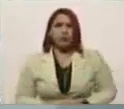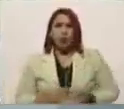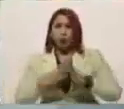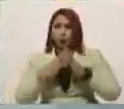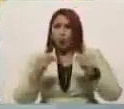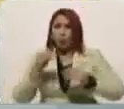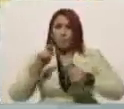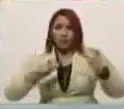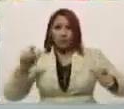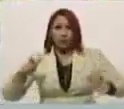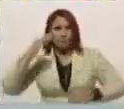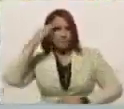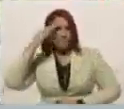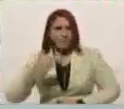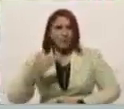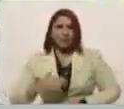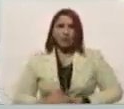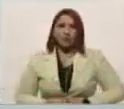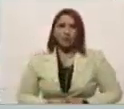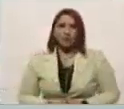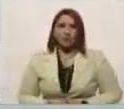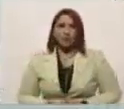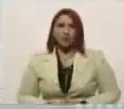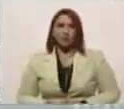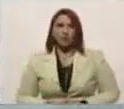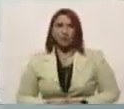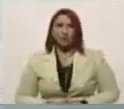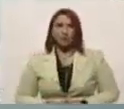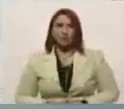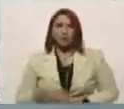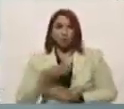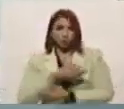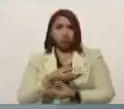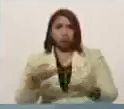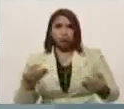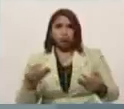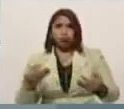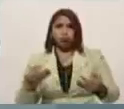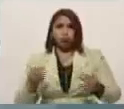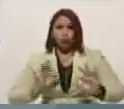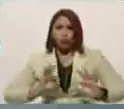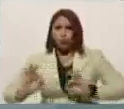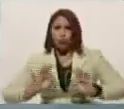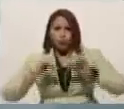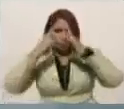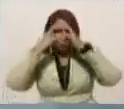el personal militar esté correctamente adiestrado,